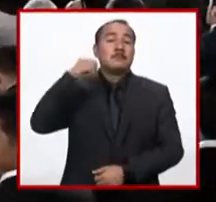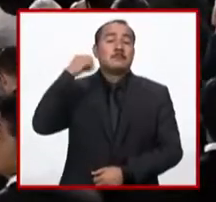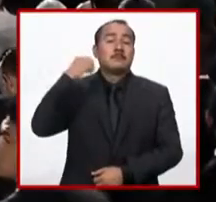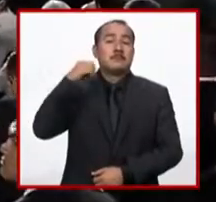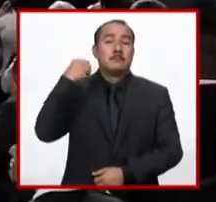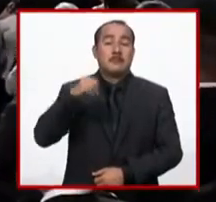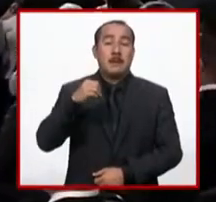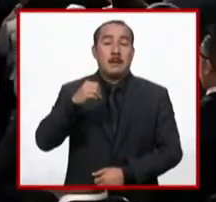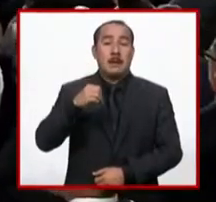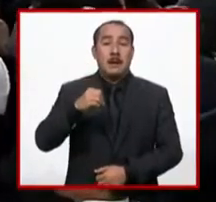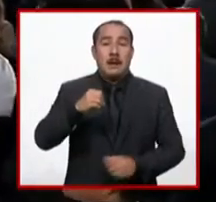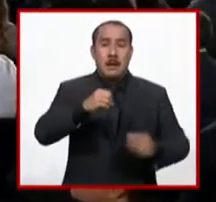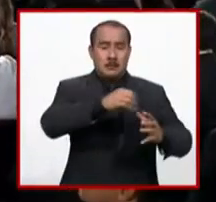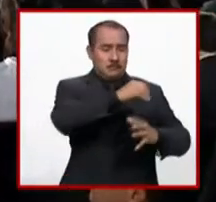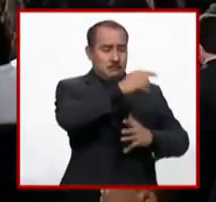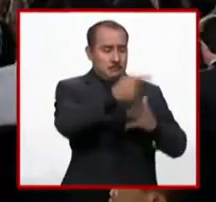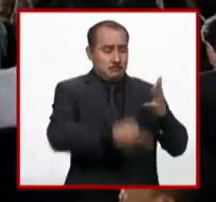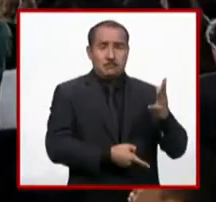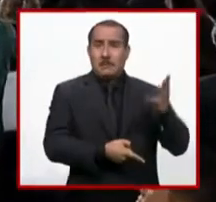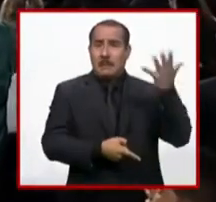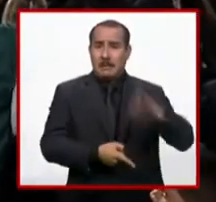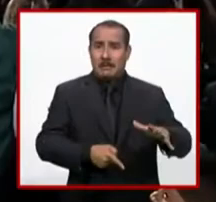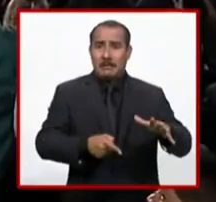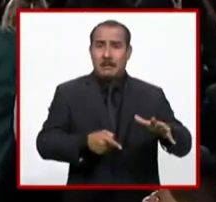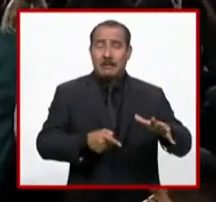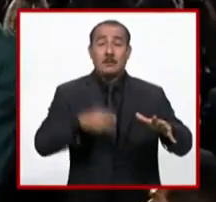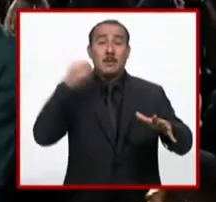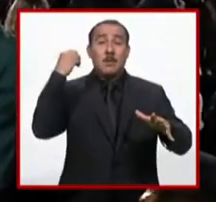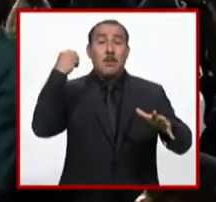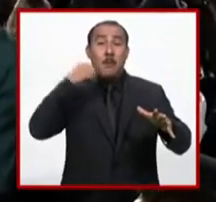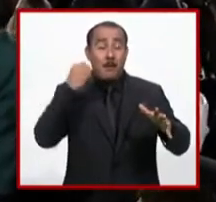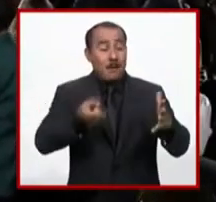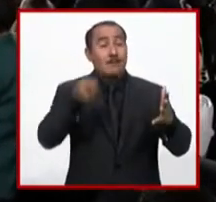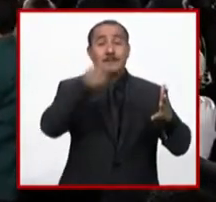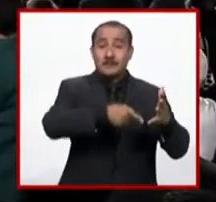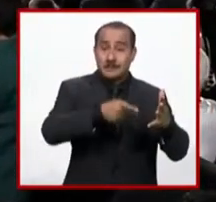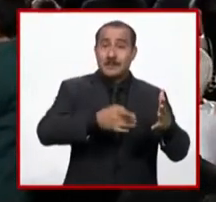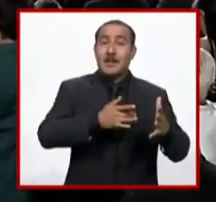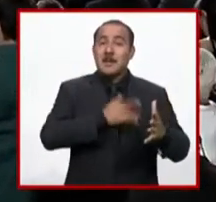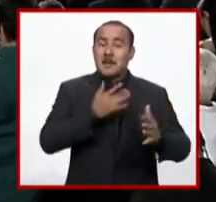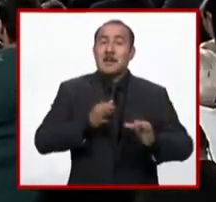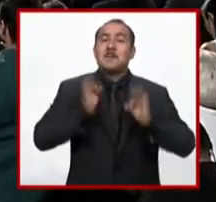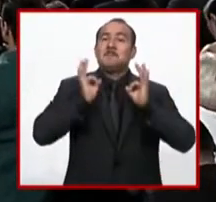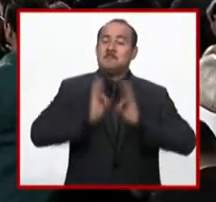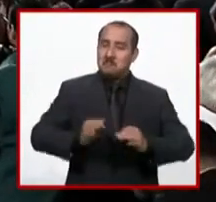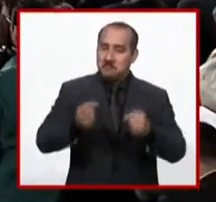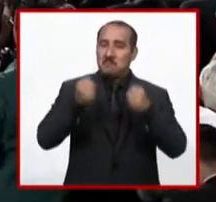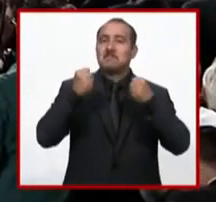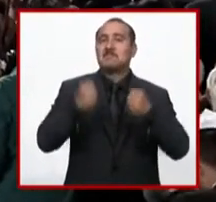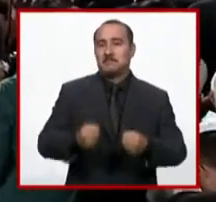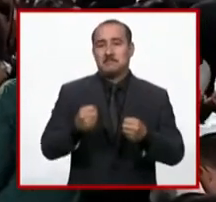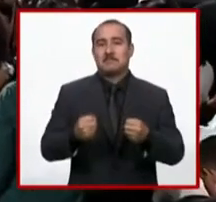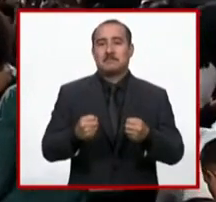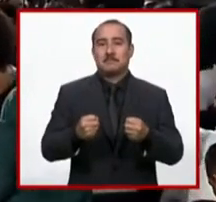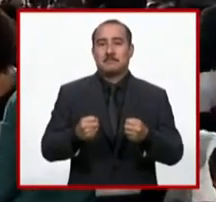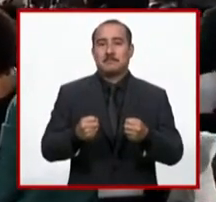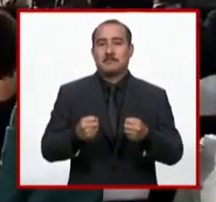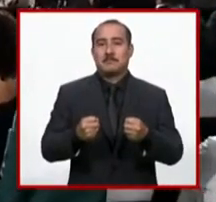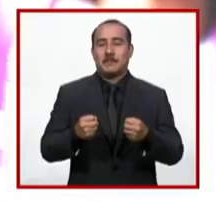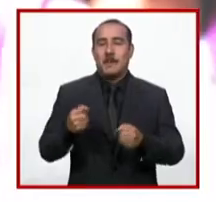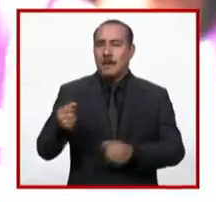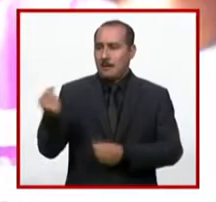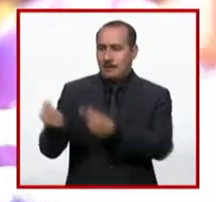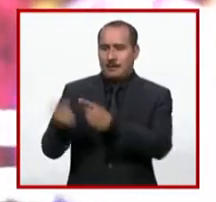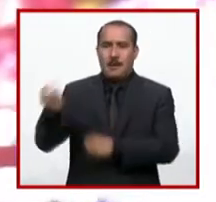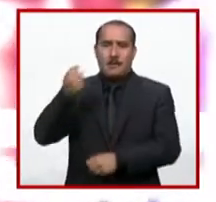que está entre los 10 estados más seguros del país, de acuerdo a los indicadores que nos